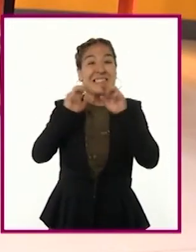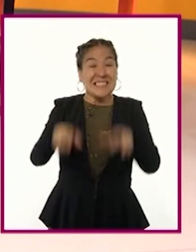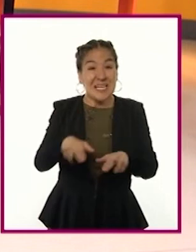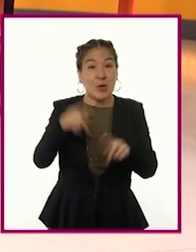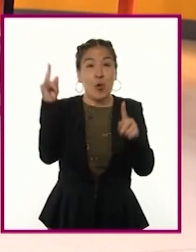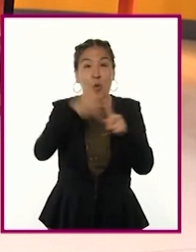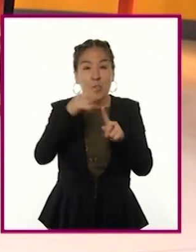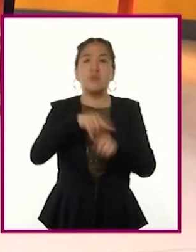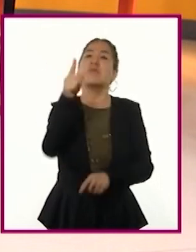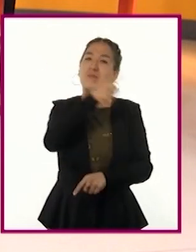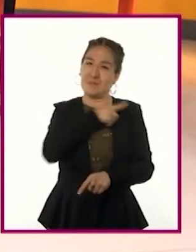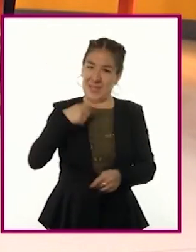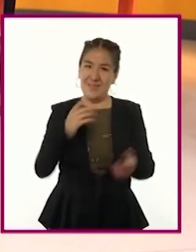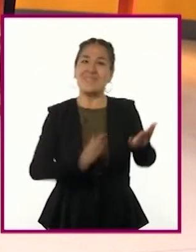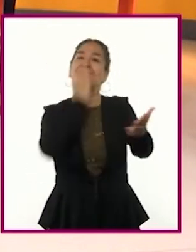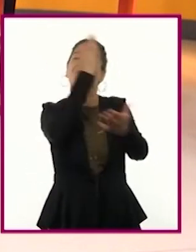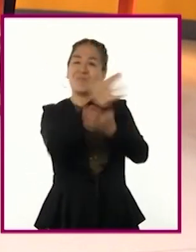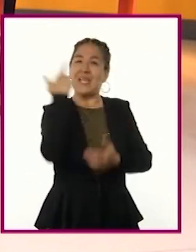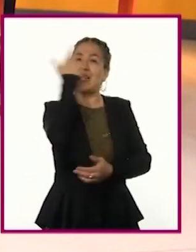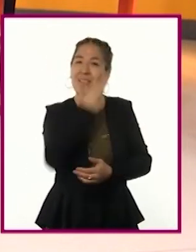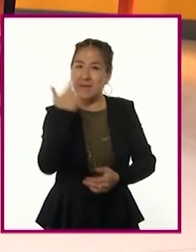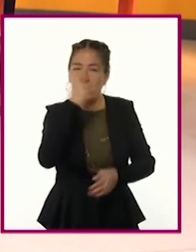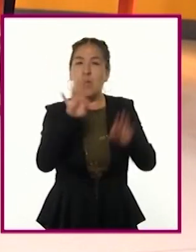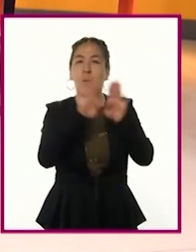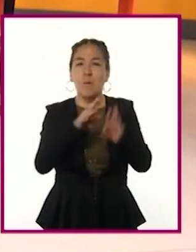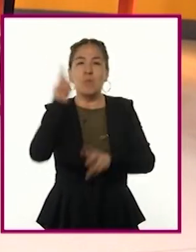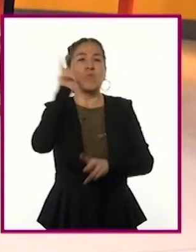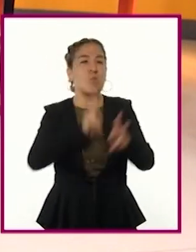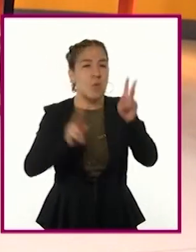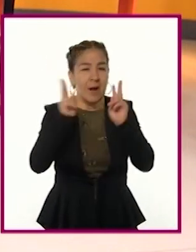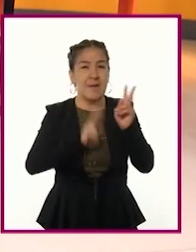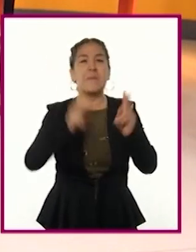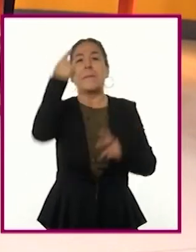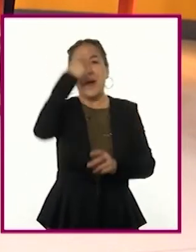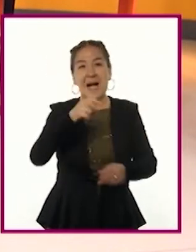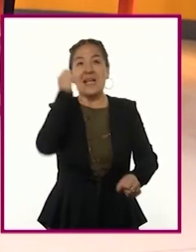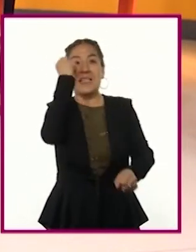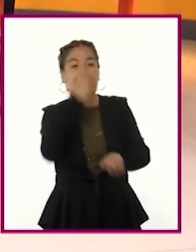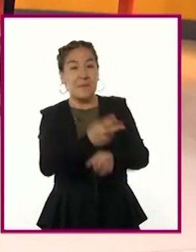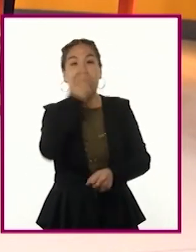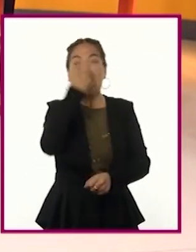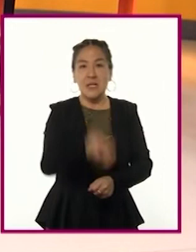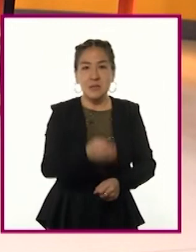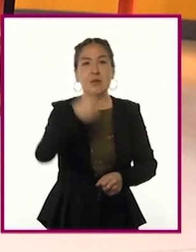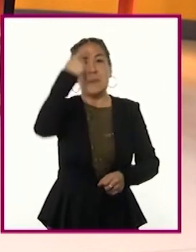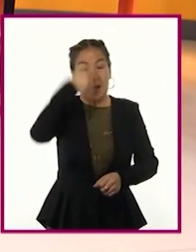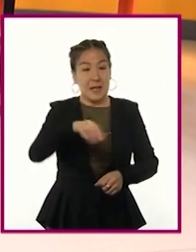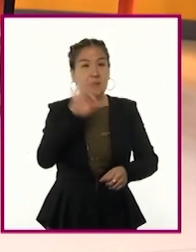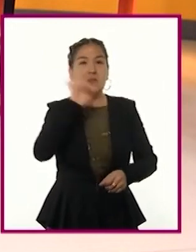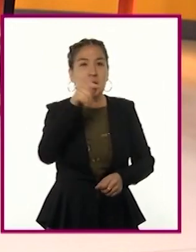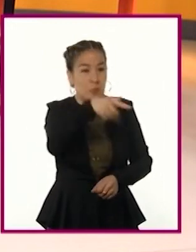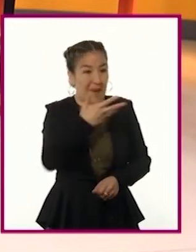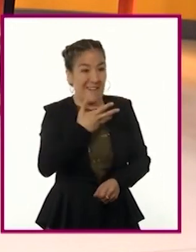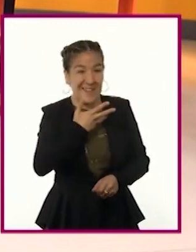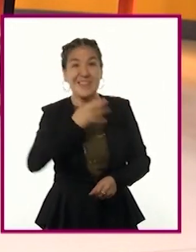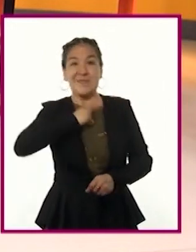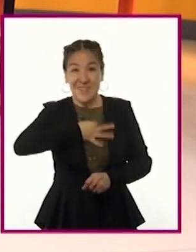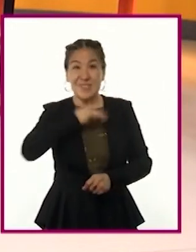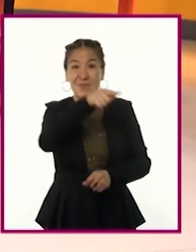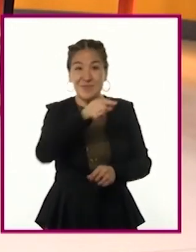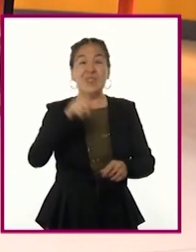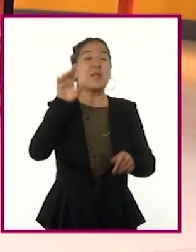hacerse revisiones de manera periódica. El diagnóstico temprano es muy importante para controlar las